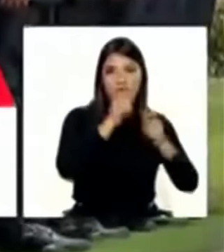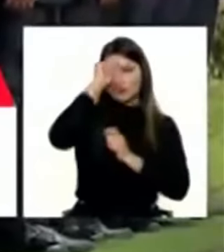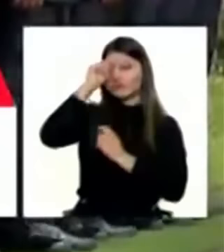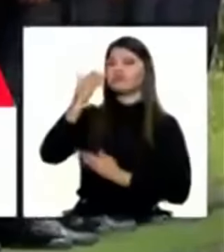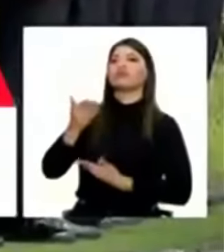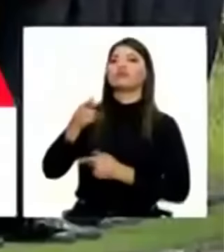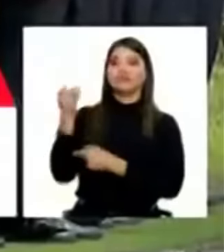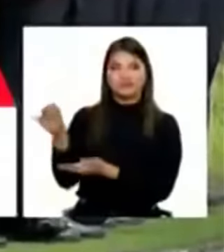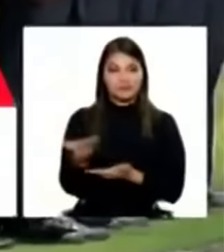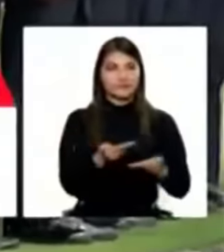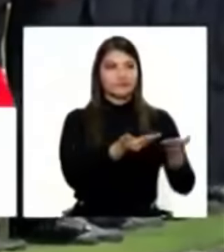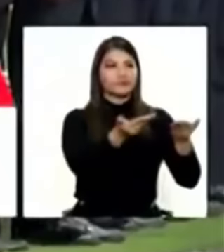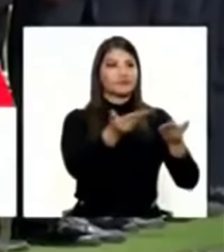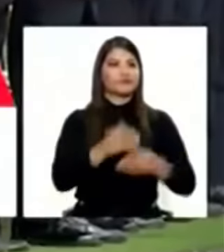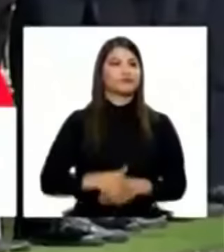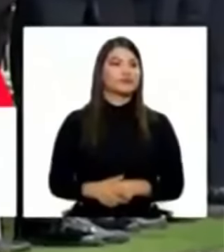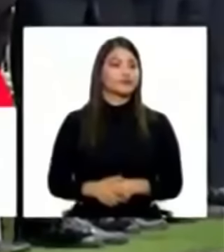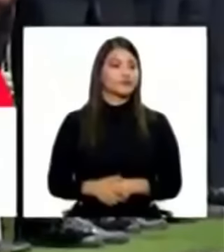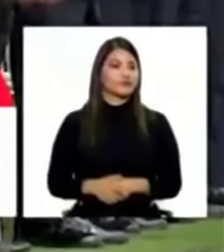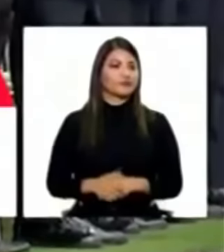nación.